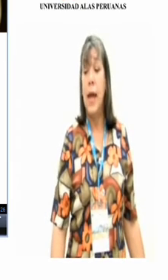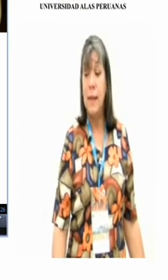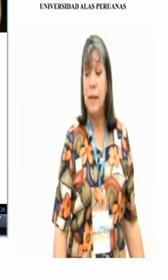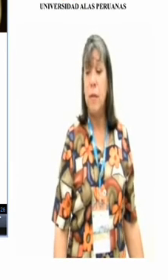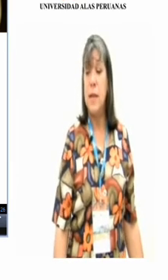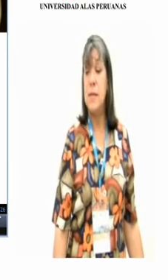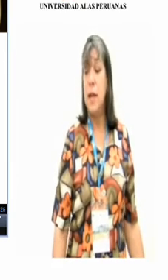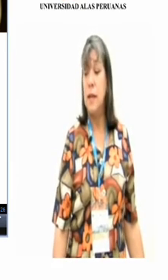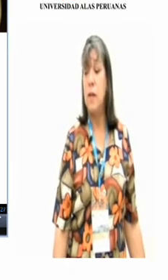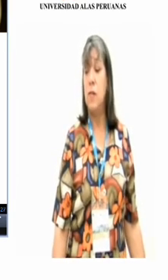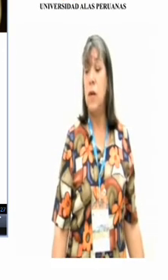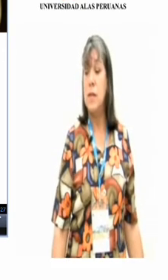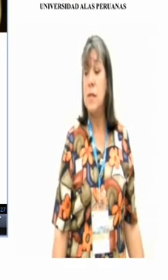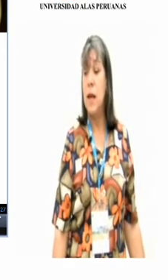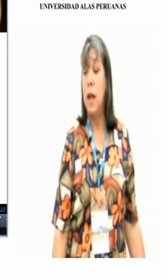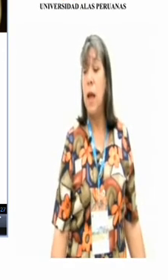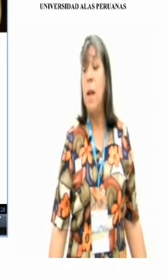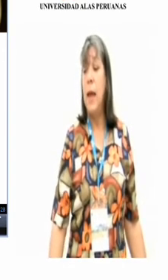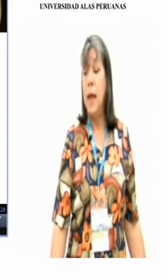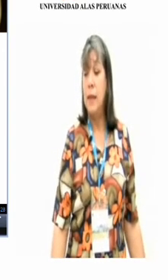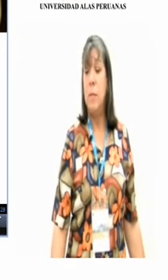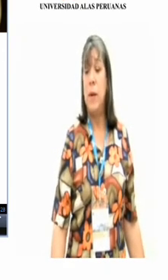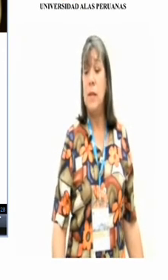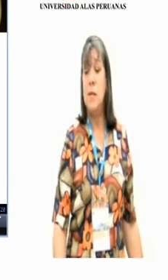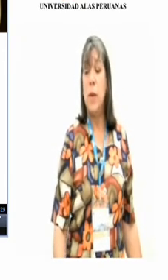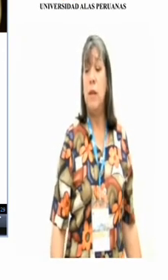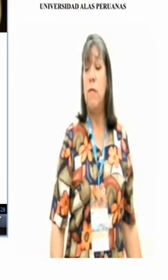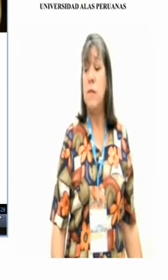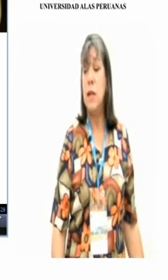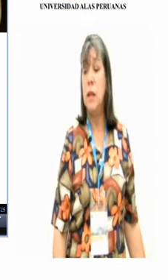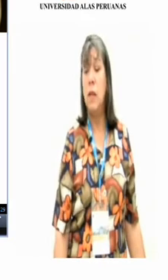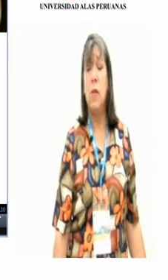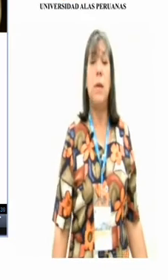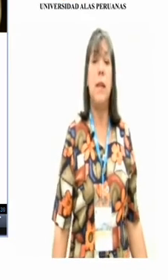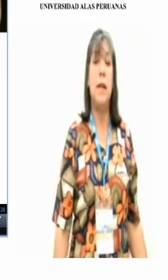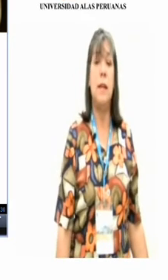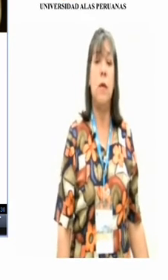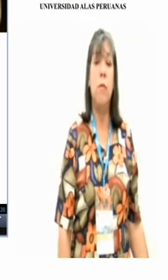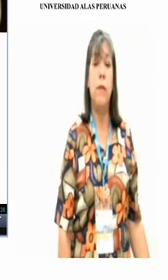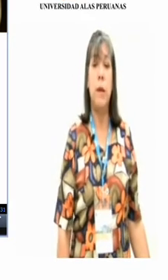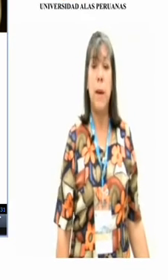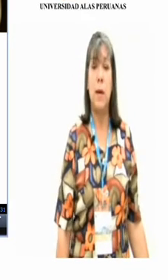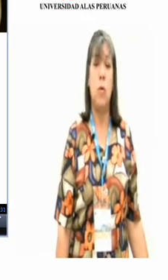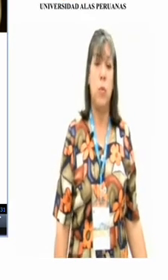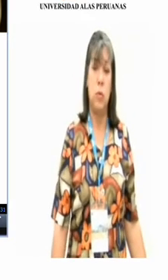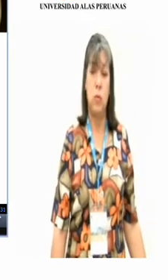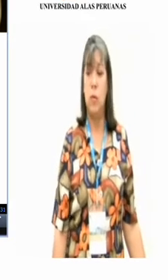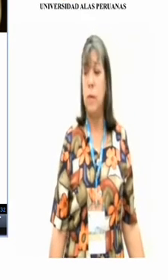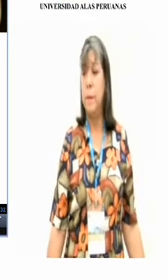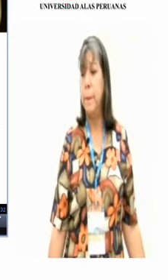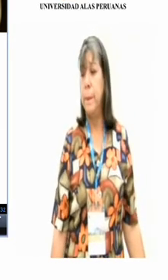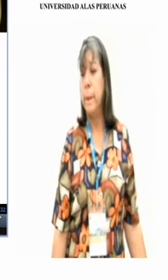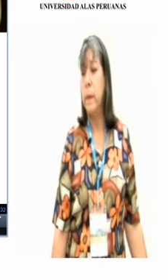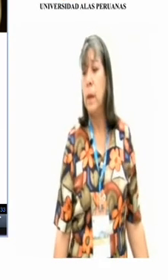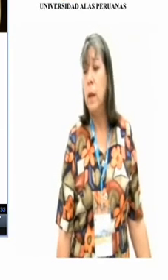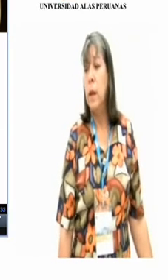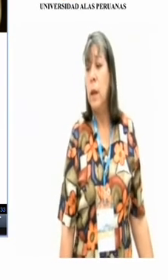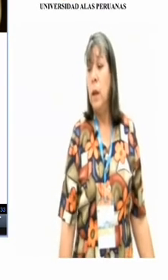modalidad, establece la interacción necesaria entre participante y facilitador mediante un feedback